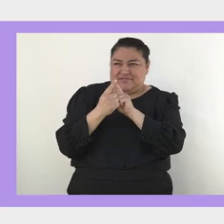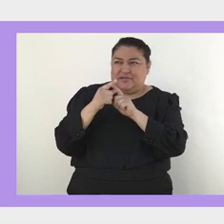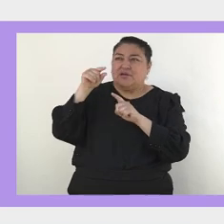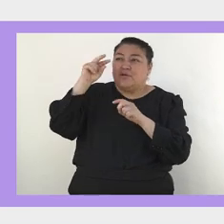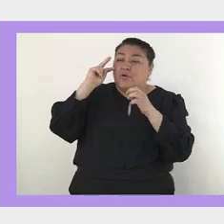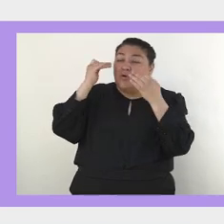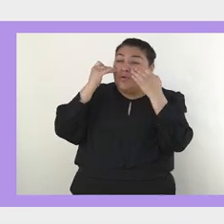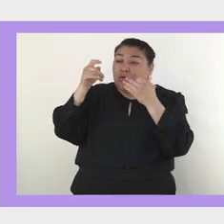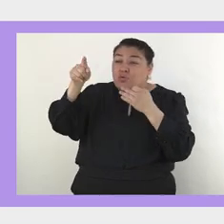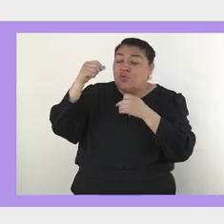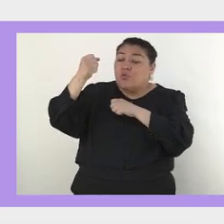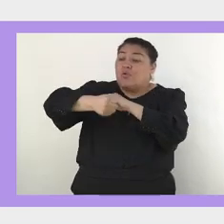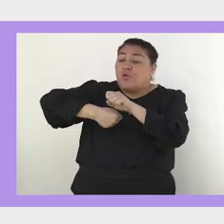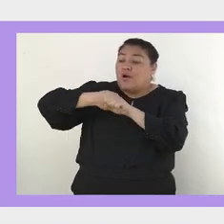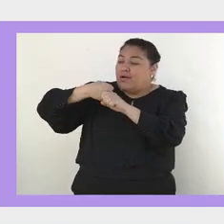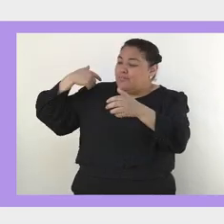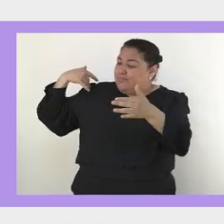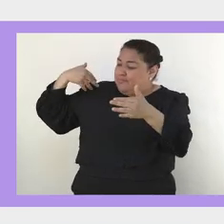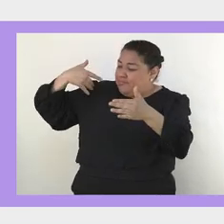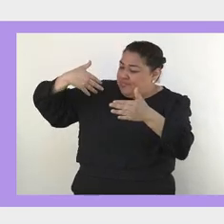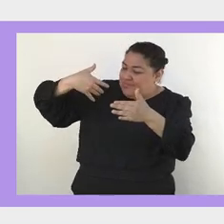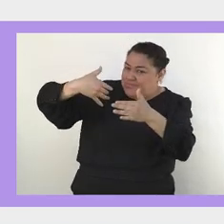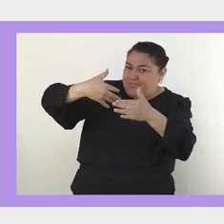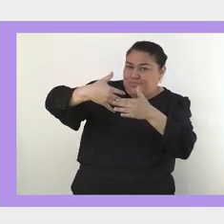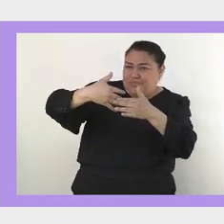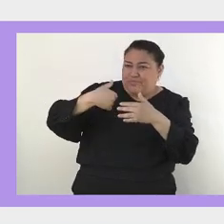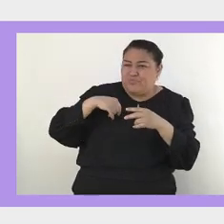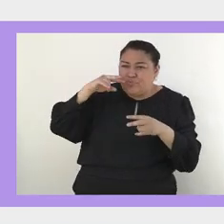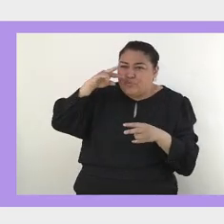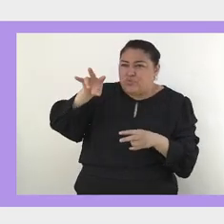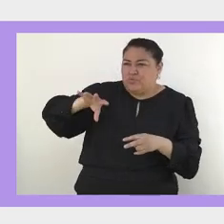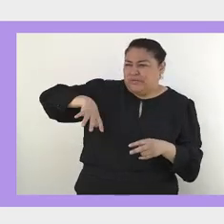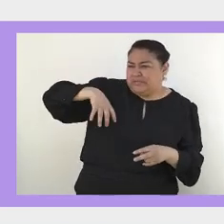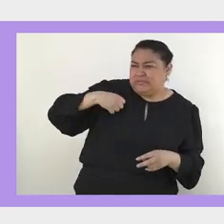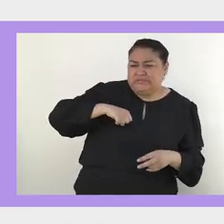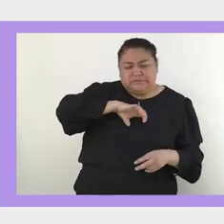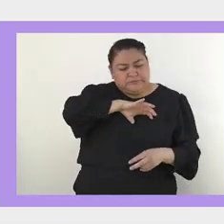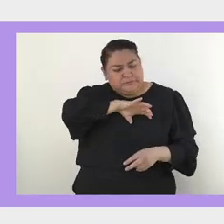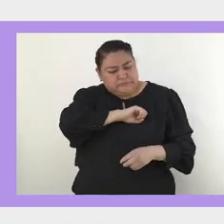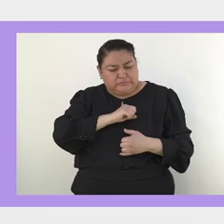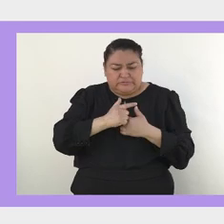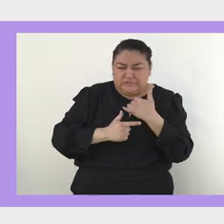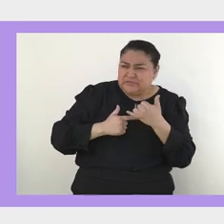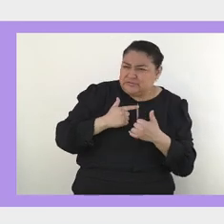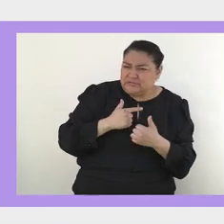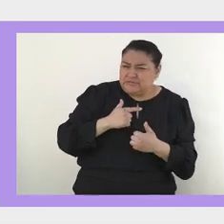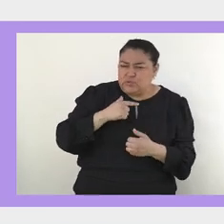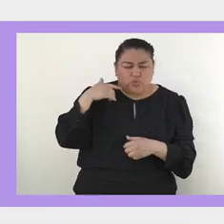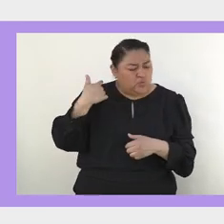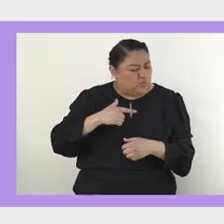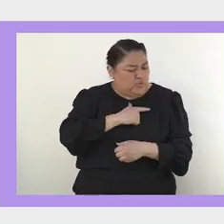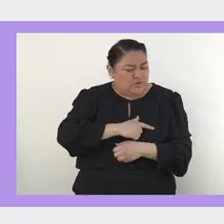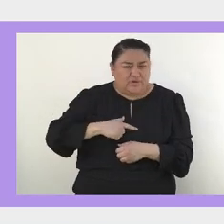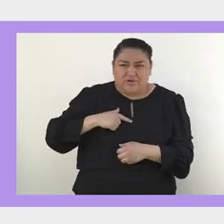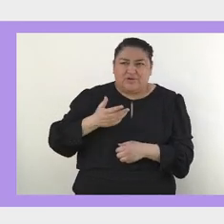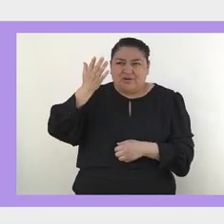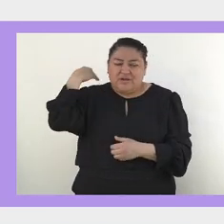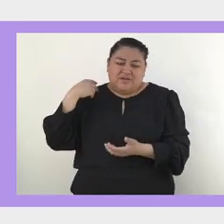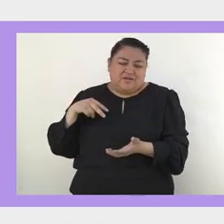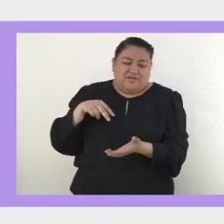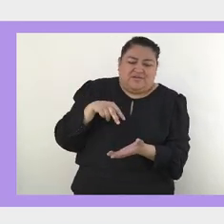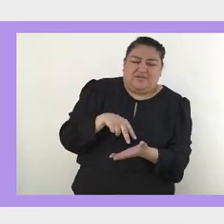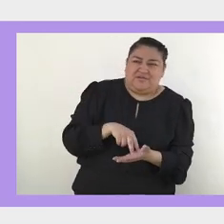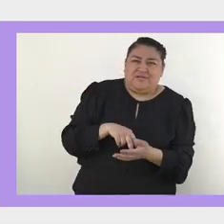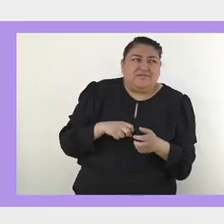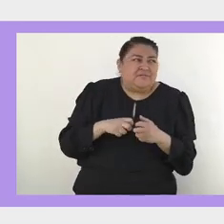la trayectoria de tu trabajo el esfuerzo que le metes la pasión que estés aquí nerviosas porque antes no existían ese tipo de